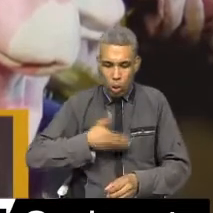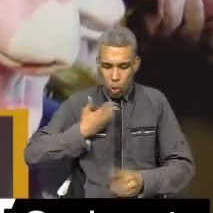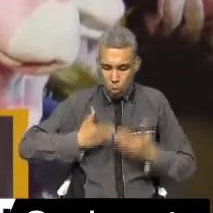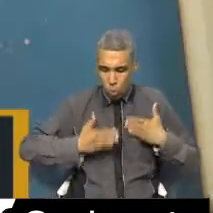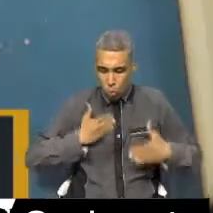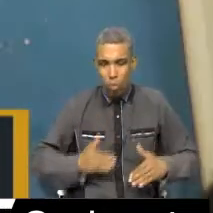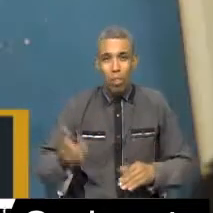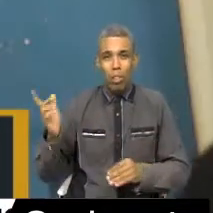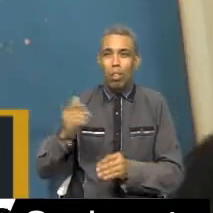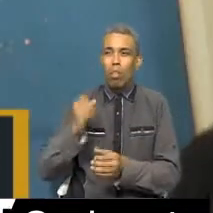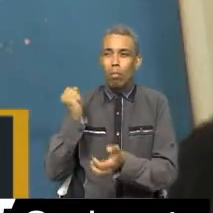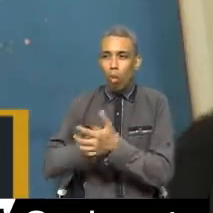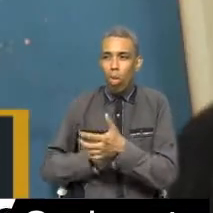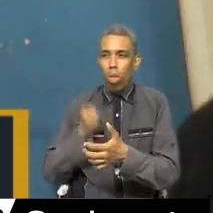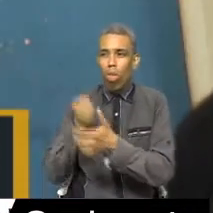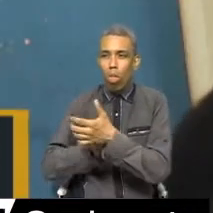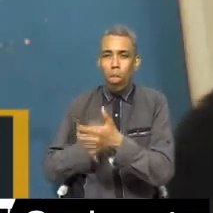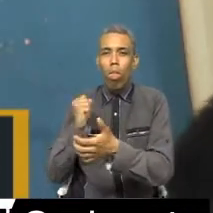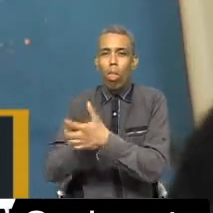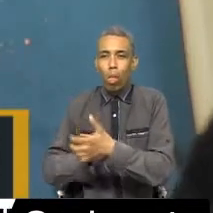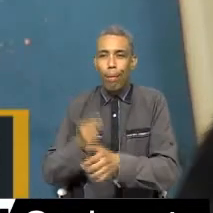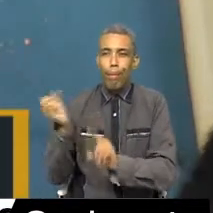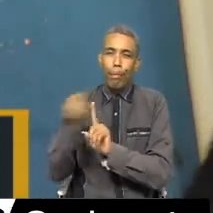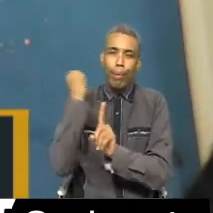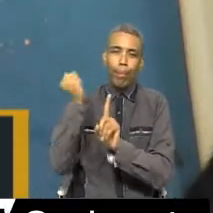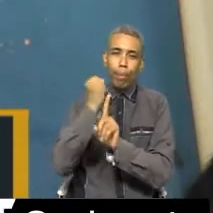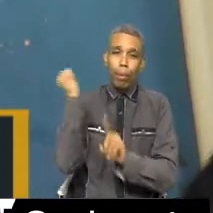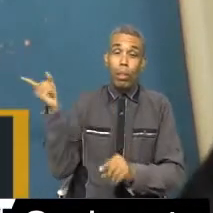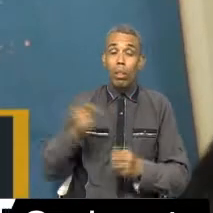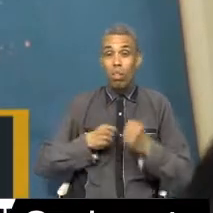parte de la EPS, pues